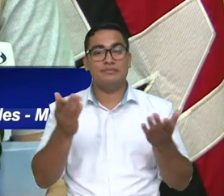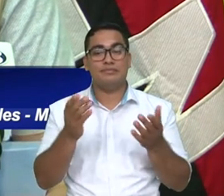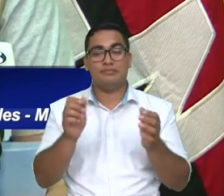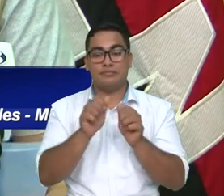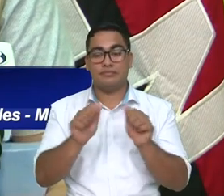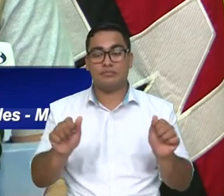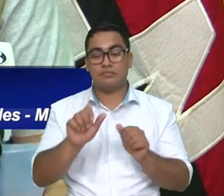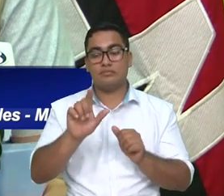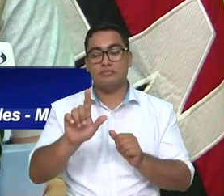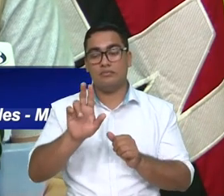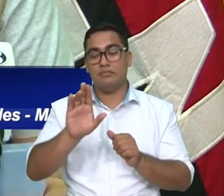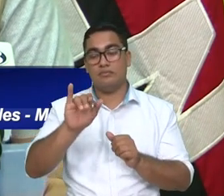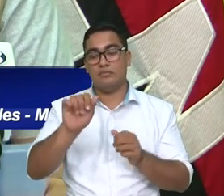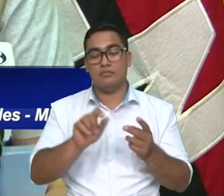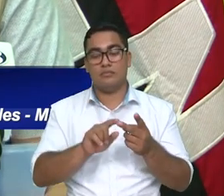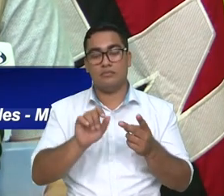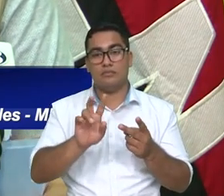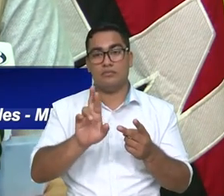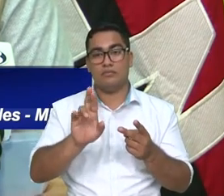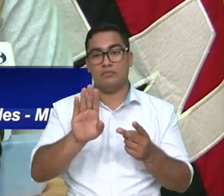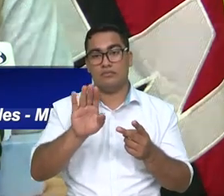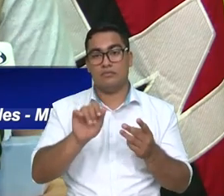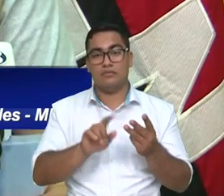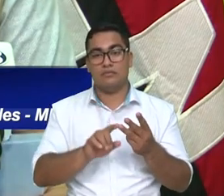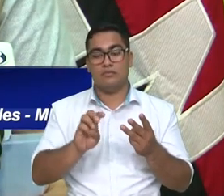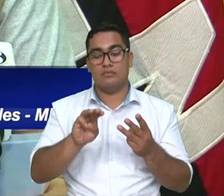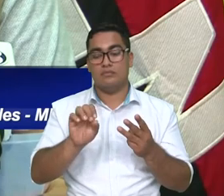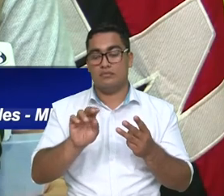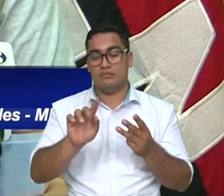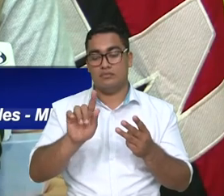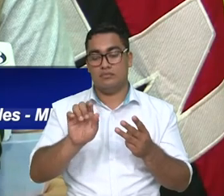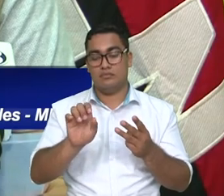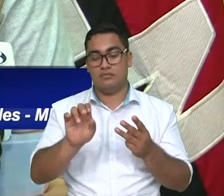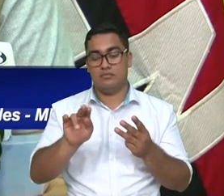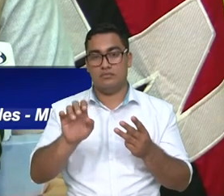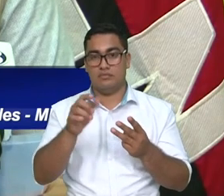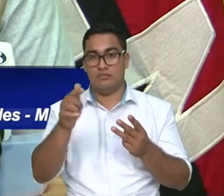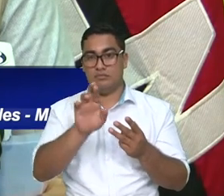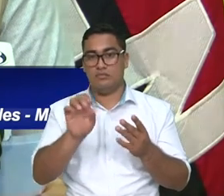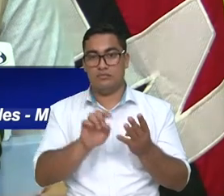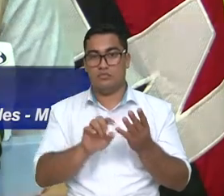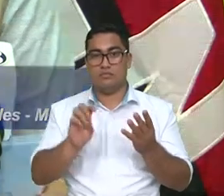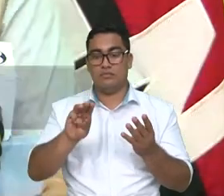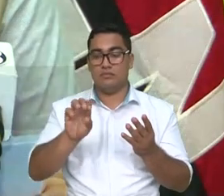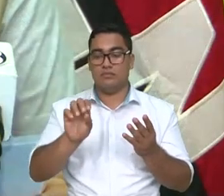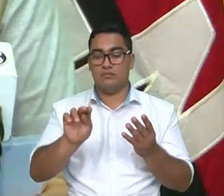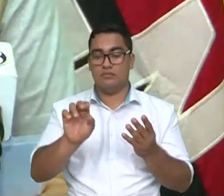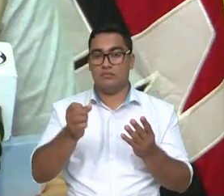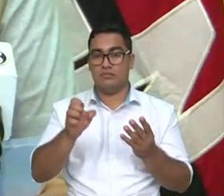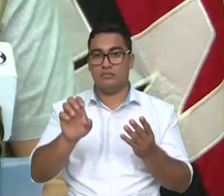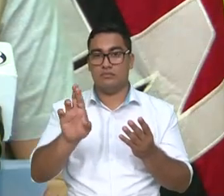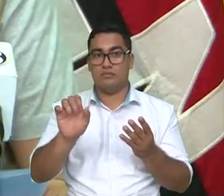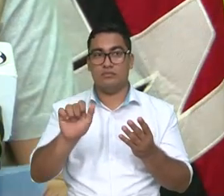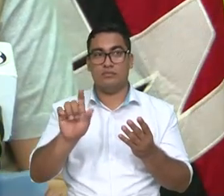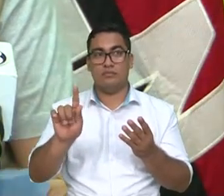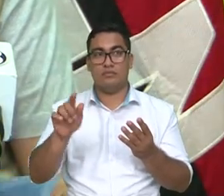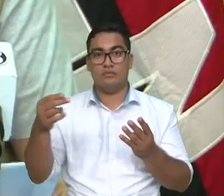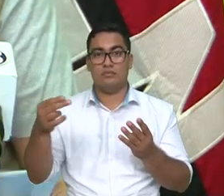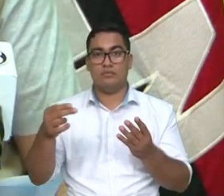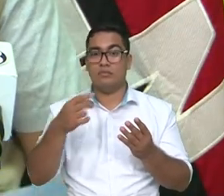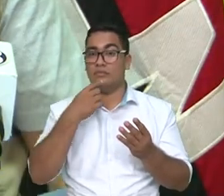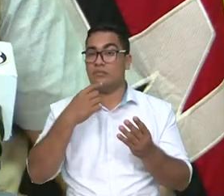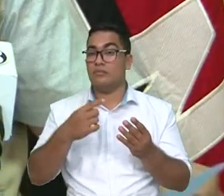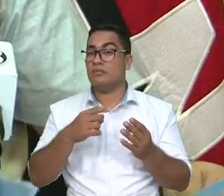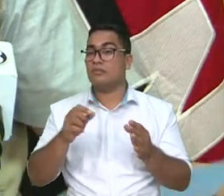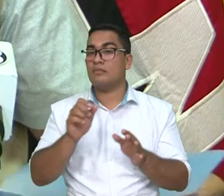Santa Lucía, Aruba, Montenegro y Montserrat. A nivel internacional suman 164 países